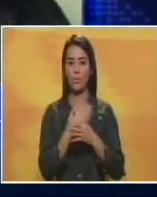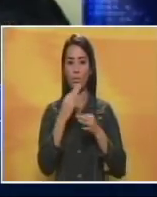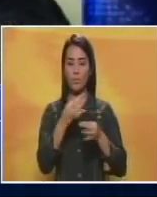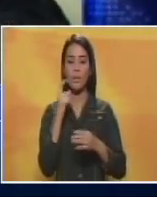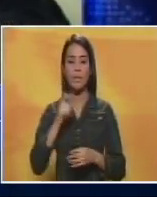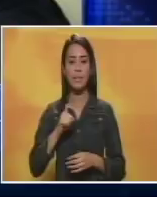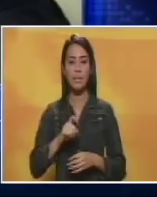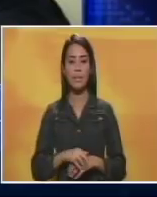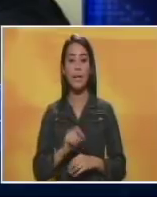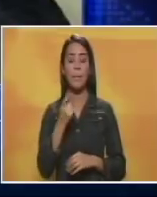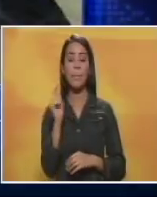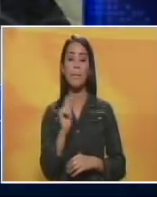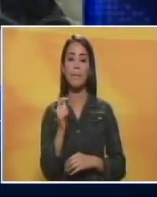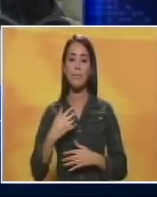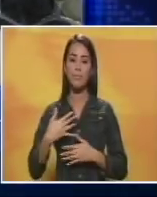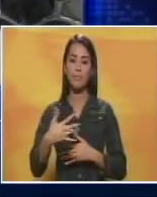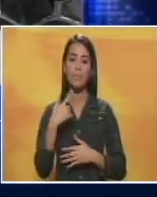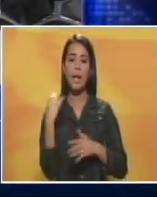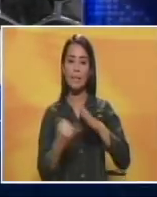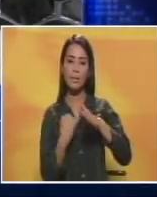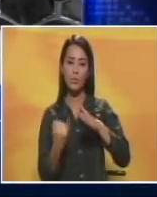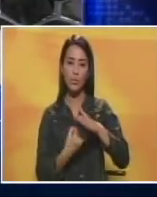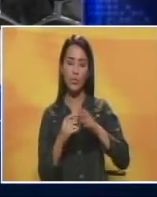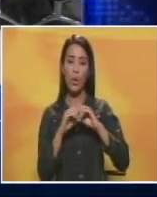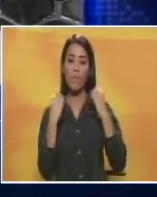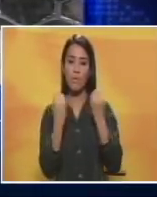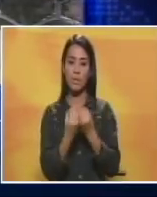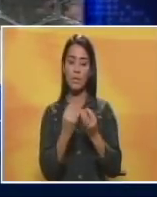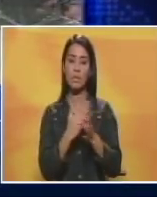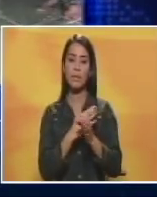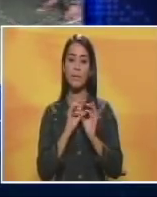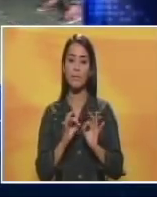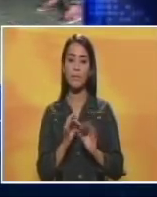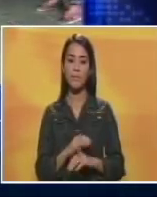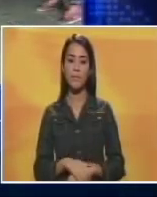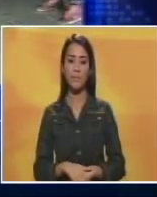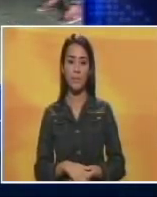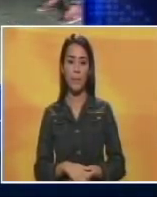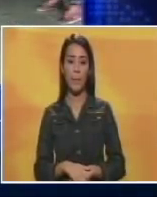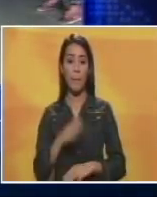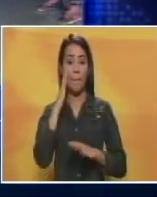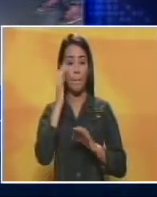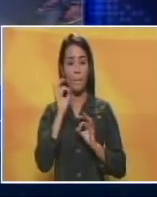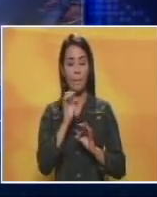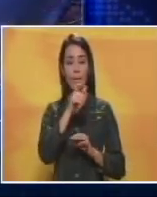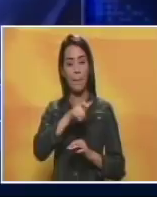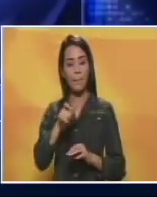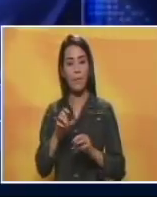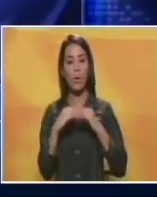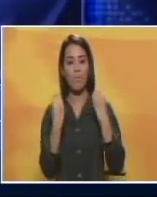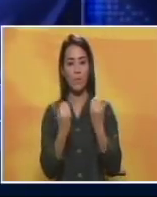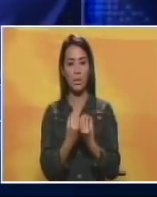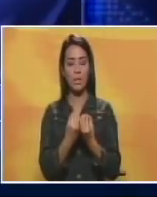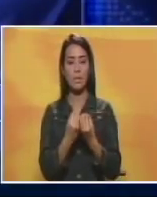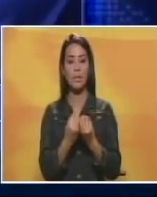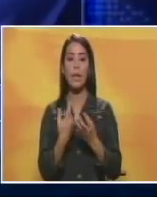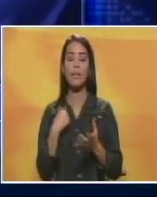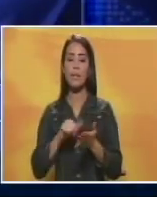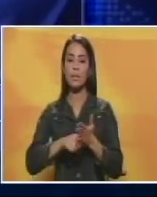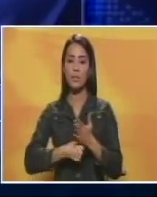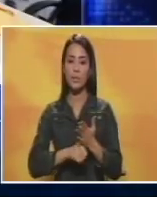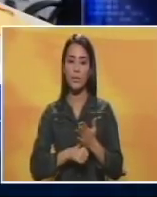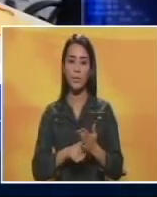primer semestre la institución ha entregado en las mencionadas oficinas del mismo modo y se han atendido en ambas oficinas para los trámites de